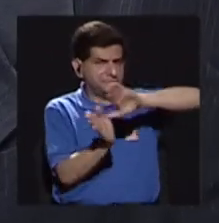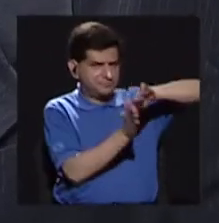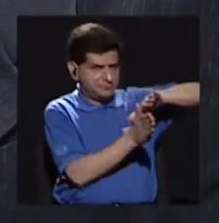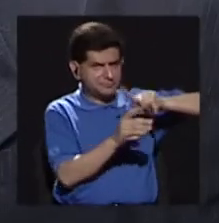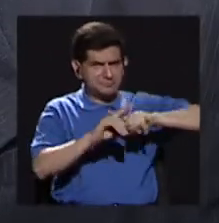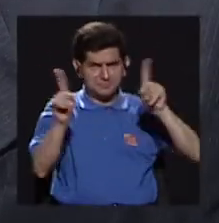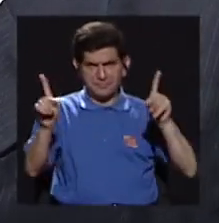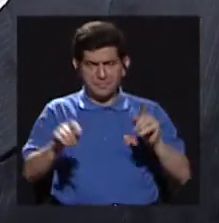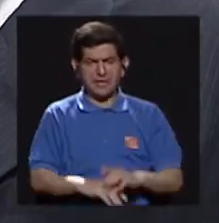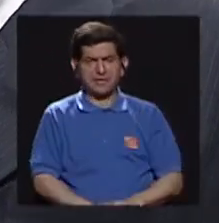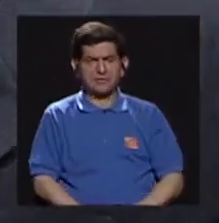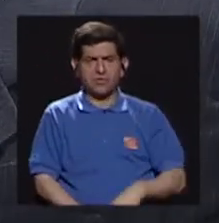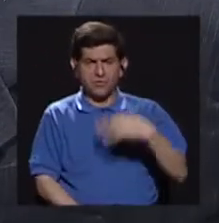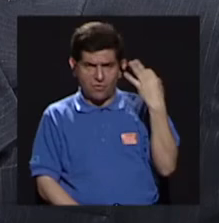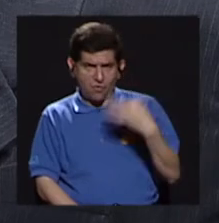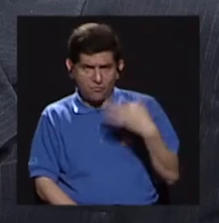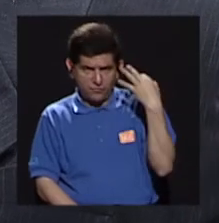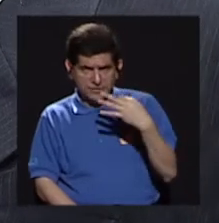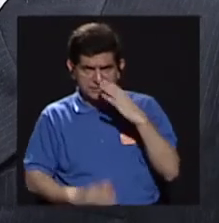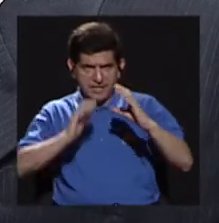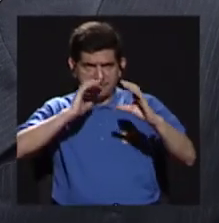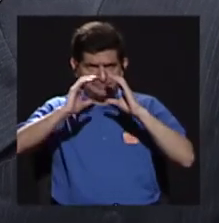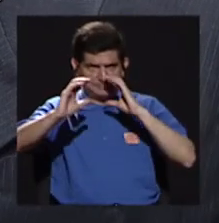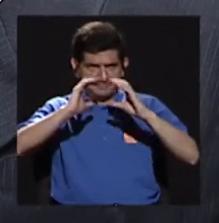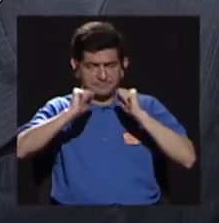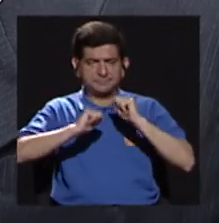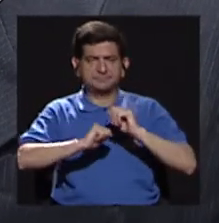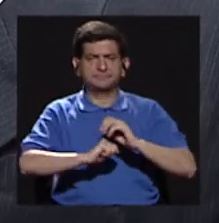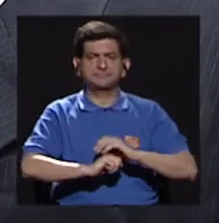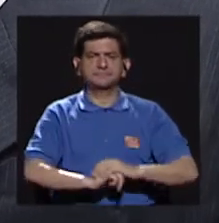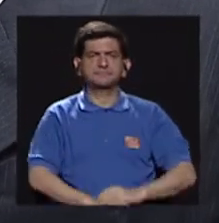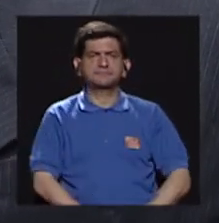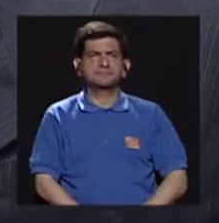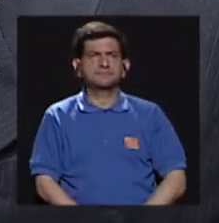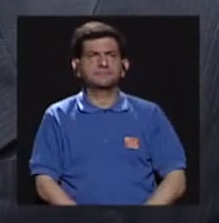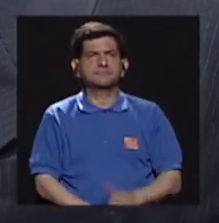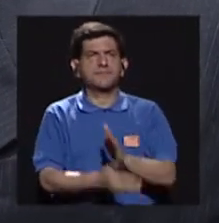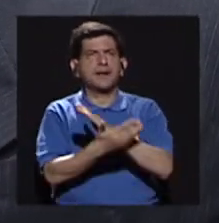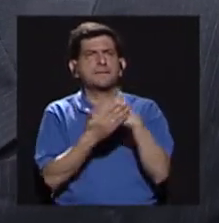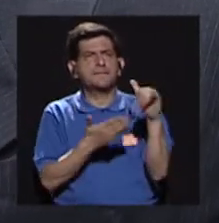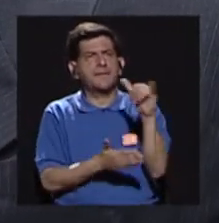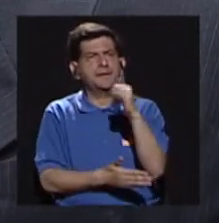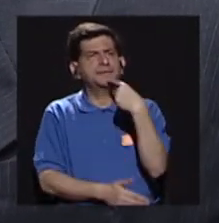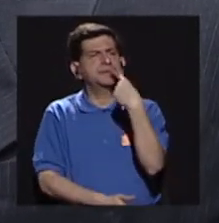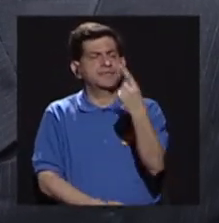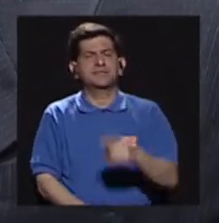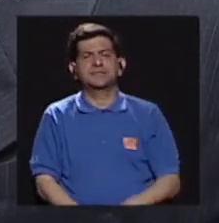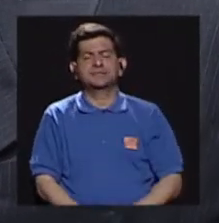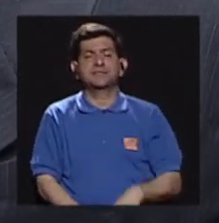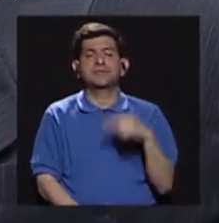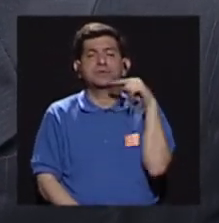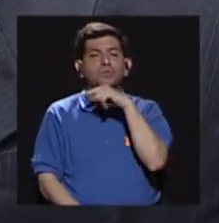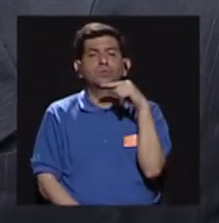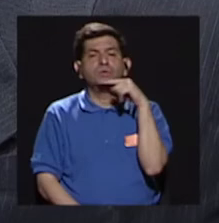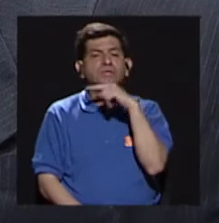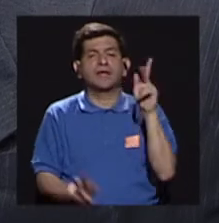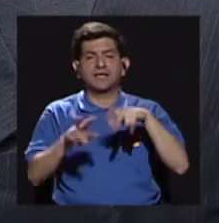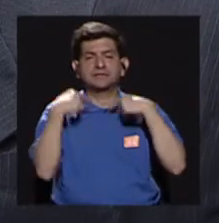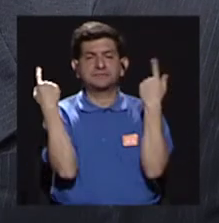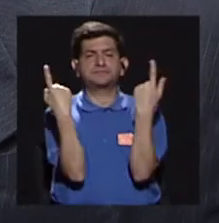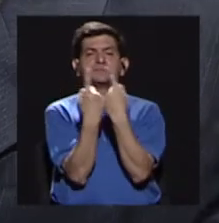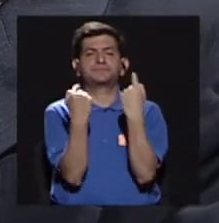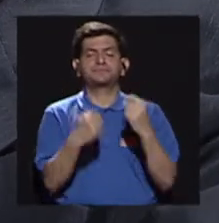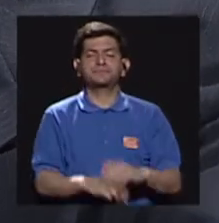las conversiones que se pueden oficiales oficiales otro tanto se puede decir del partido de unidad social cristiana